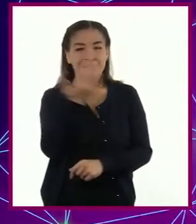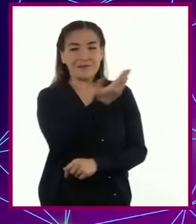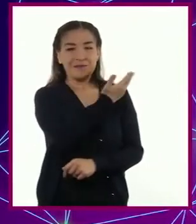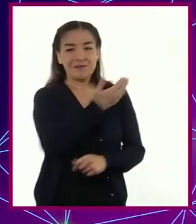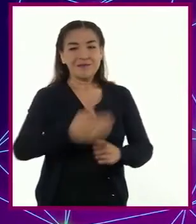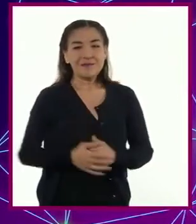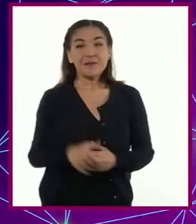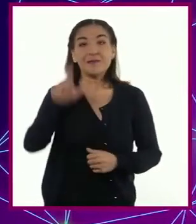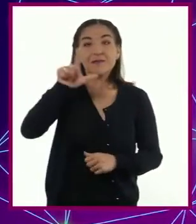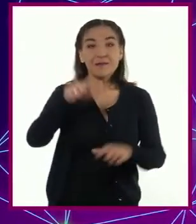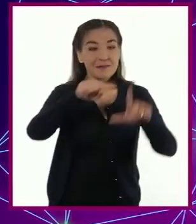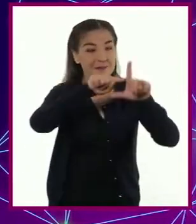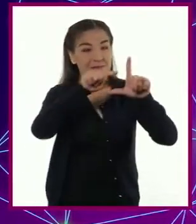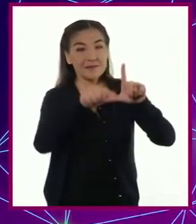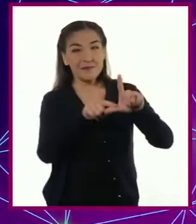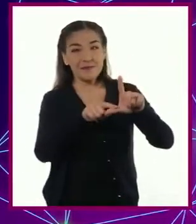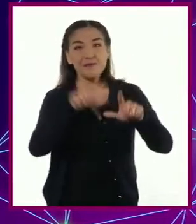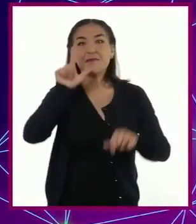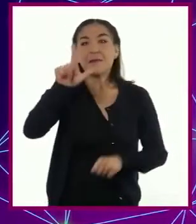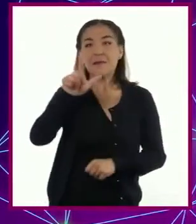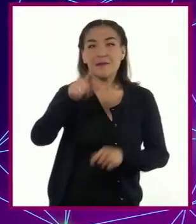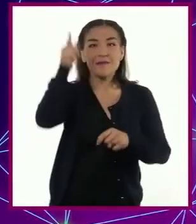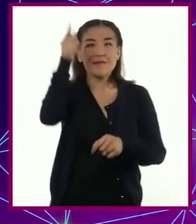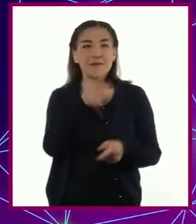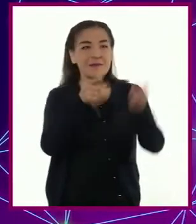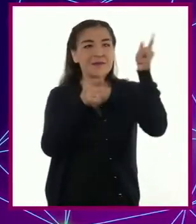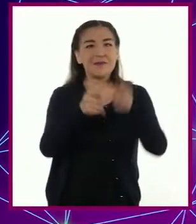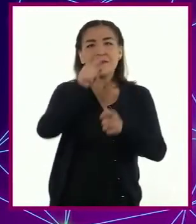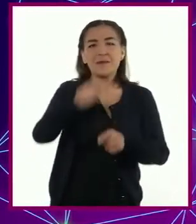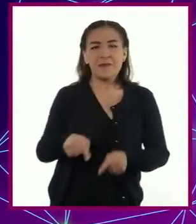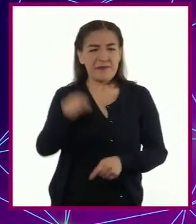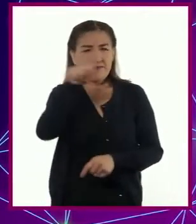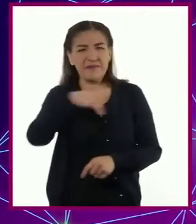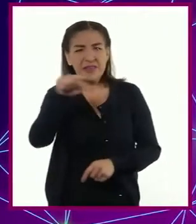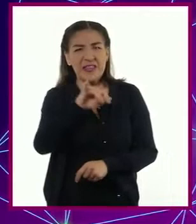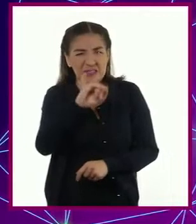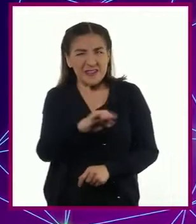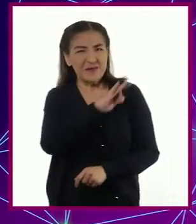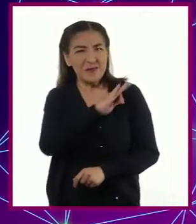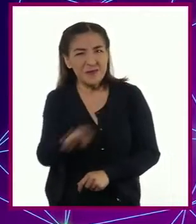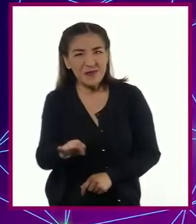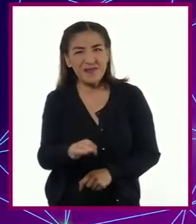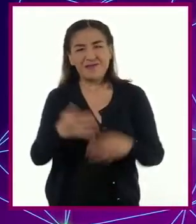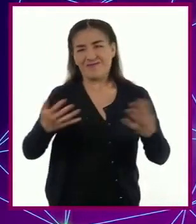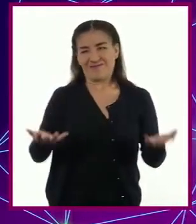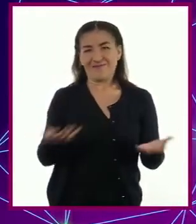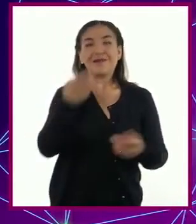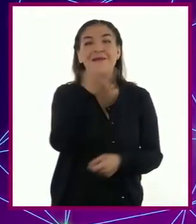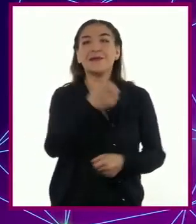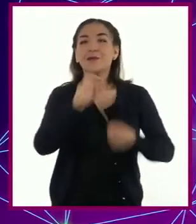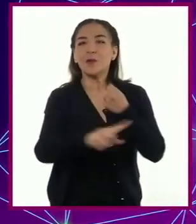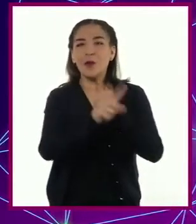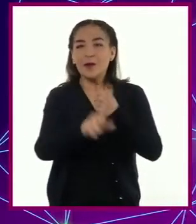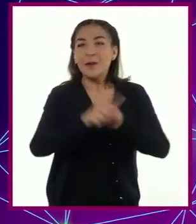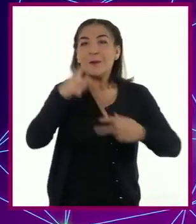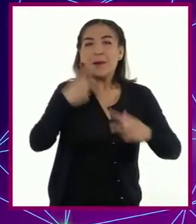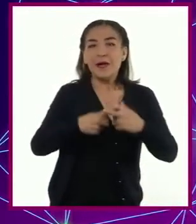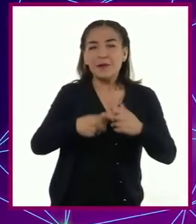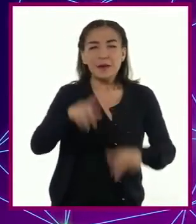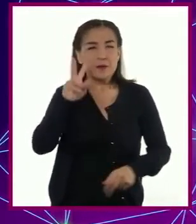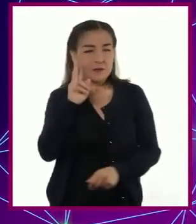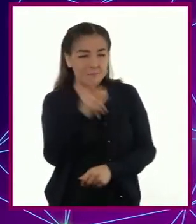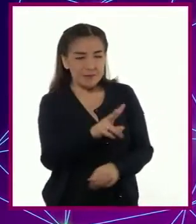y 17 vértices. Ni siquiera se sabía si tal método era posible. Este era un problema que los matemáticos